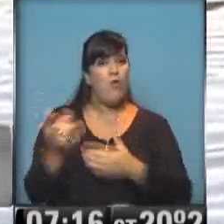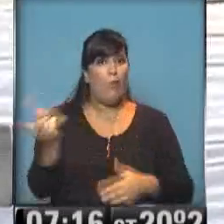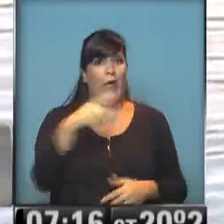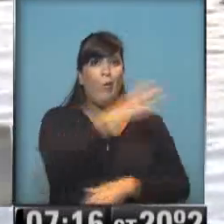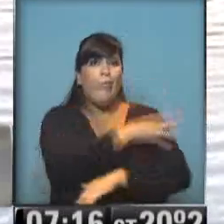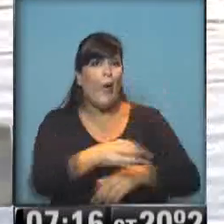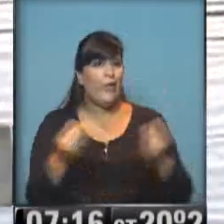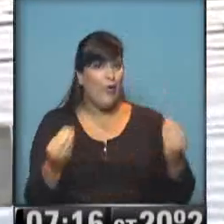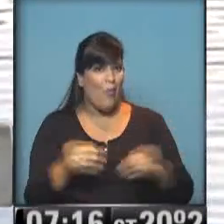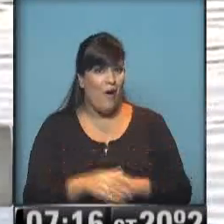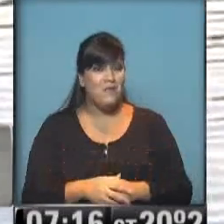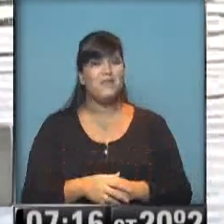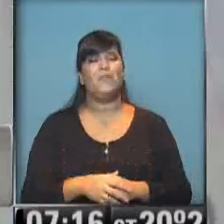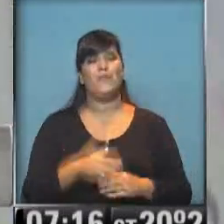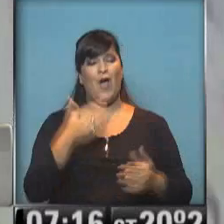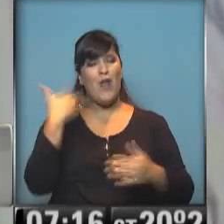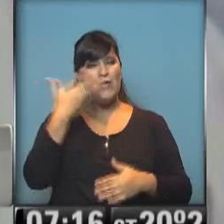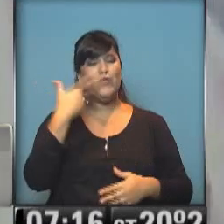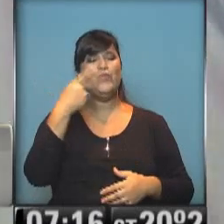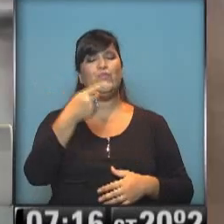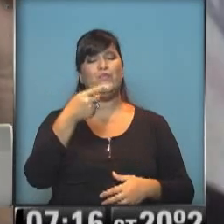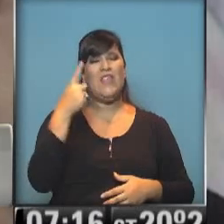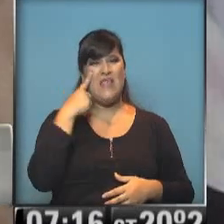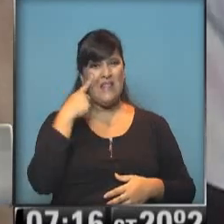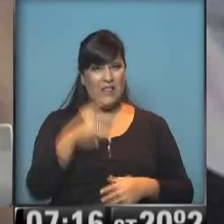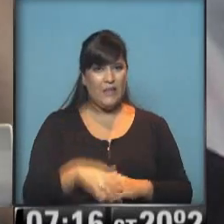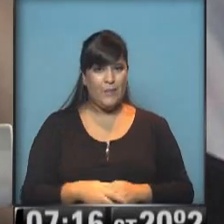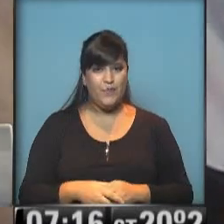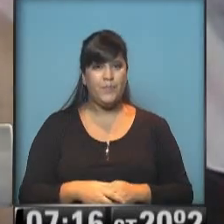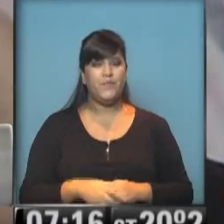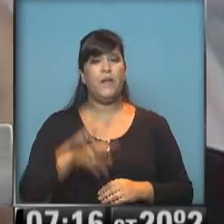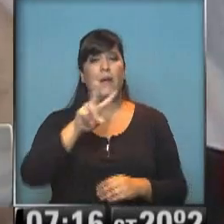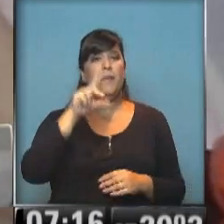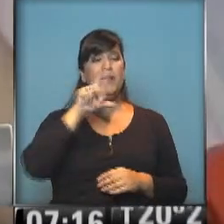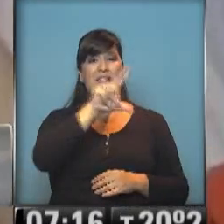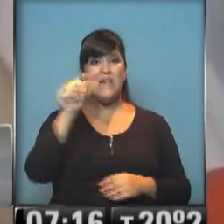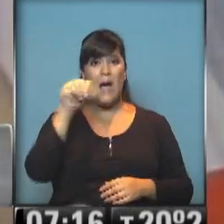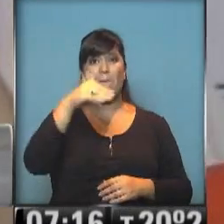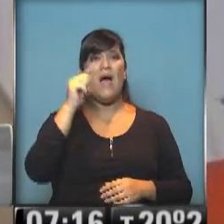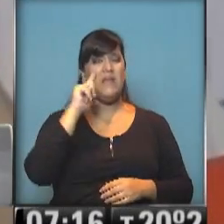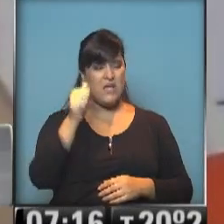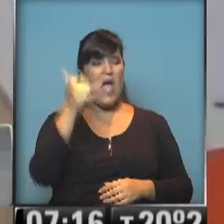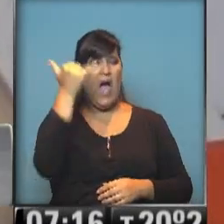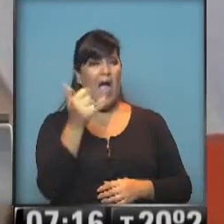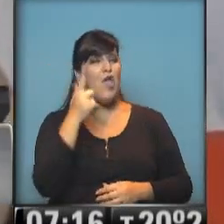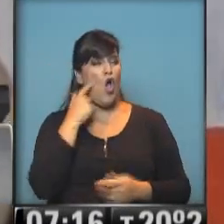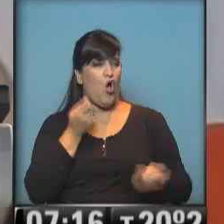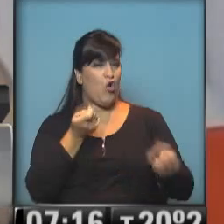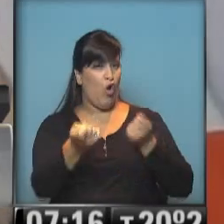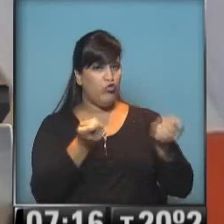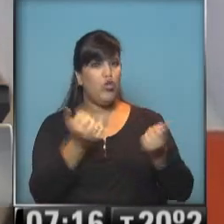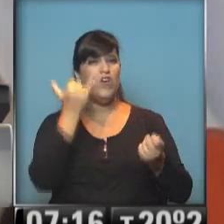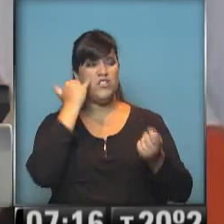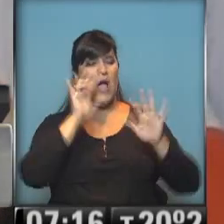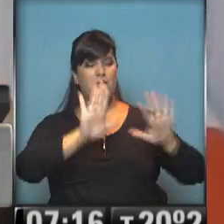intendentes de Villa María y de Belleville. Bueno, en Villa María está la situación controlada, hemos logrado